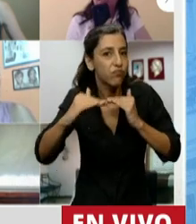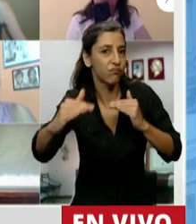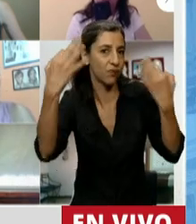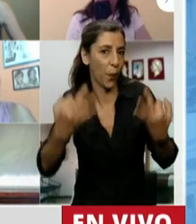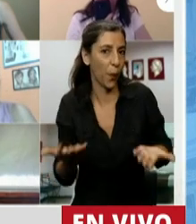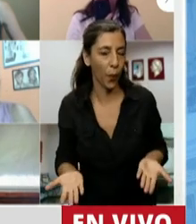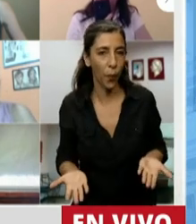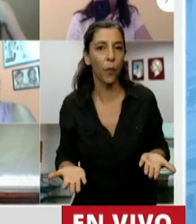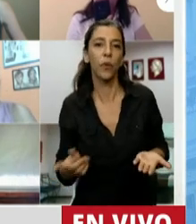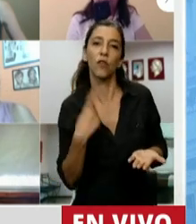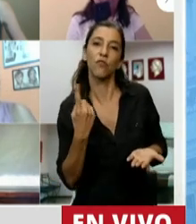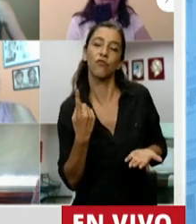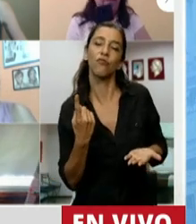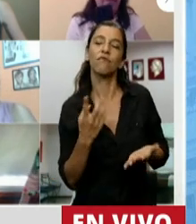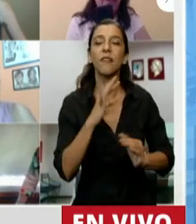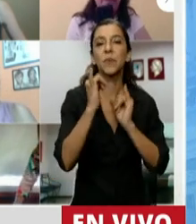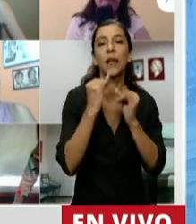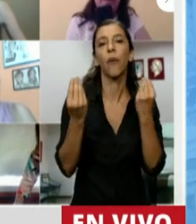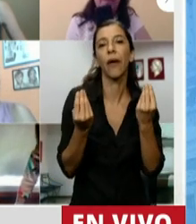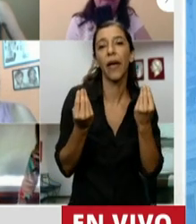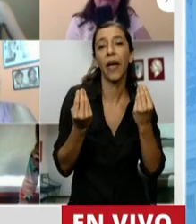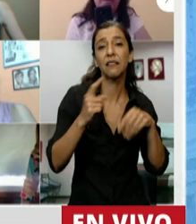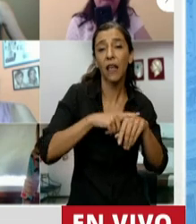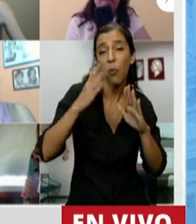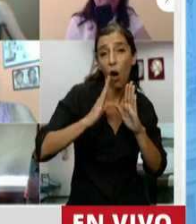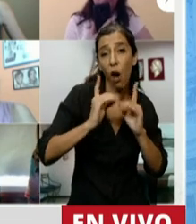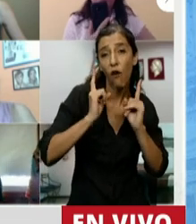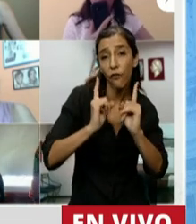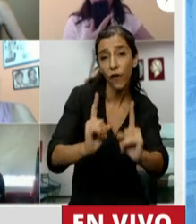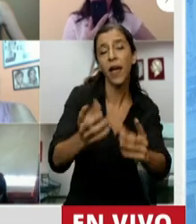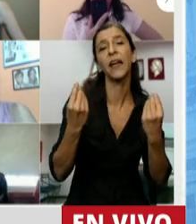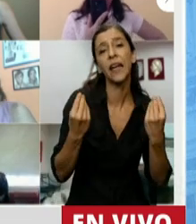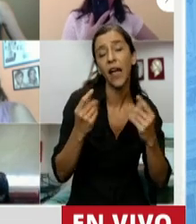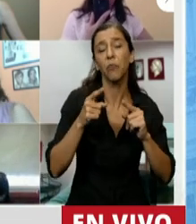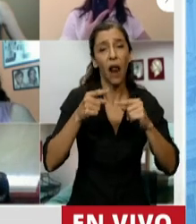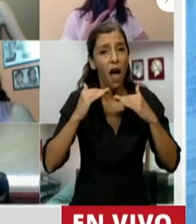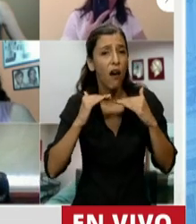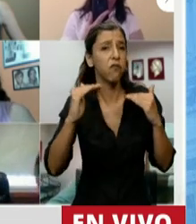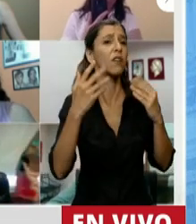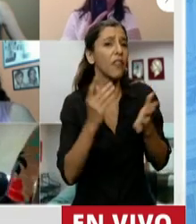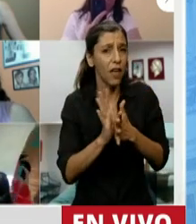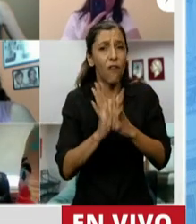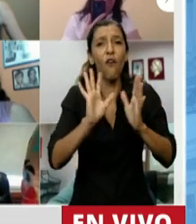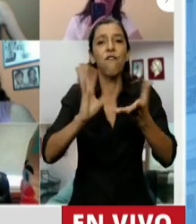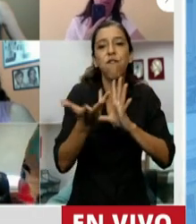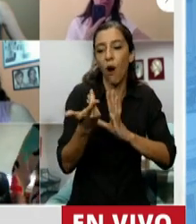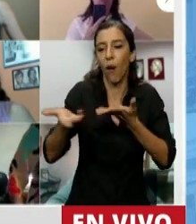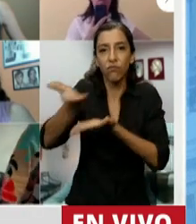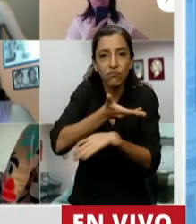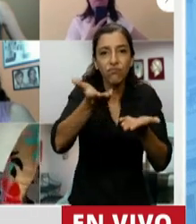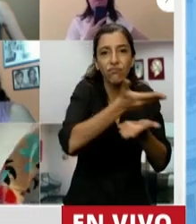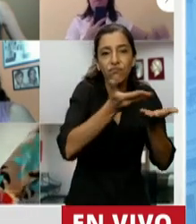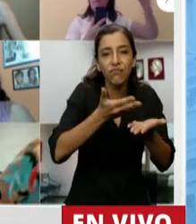esto, decimos sustentabilidad para seguir teniendo un sistema solidario, un sistema integrado, progresivo